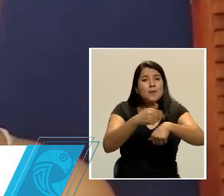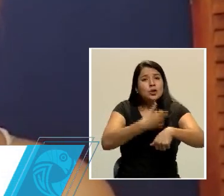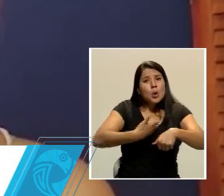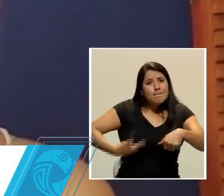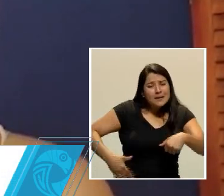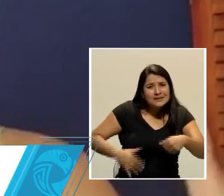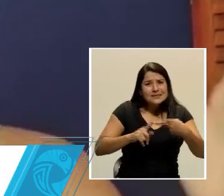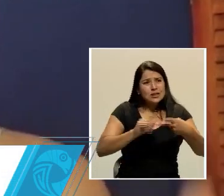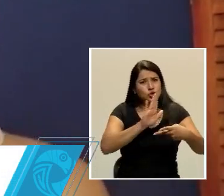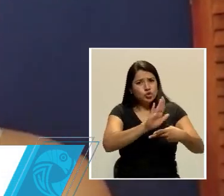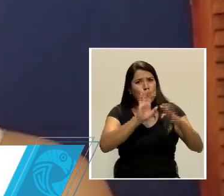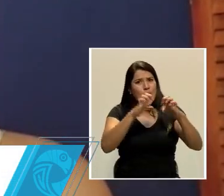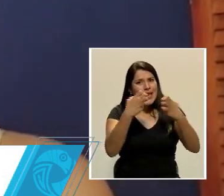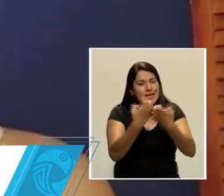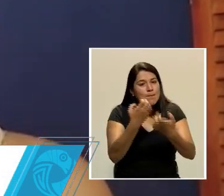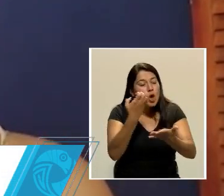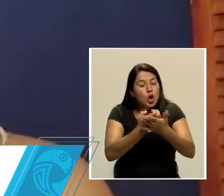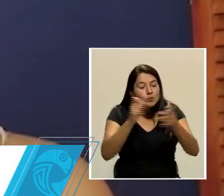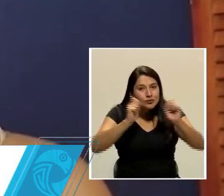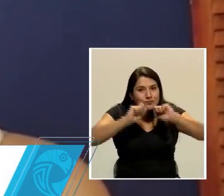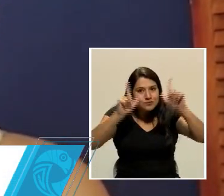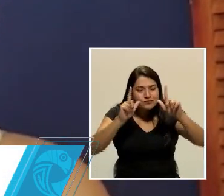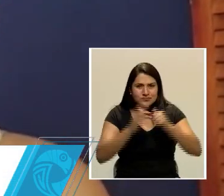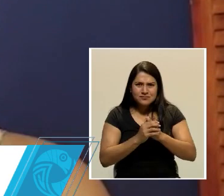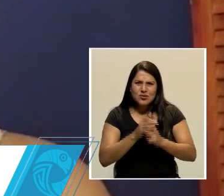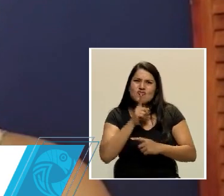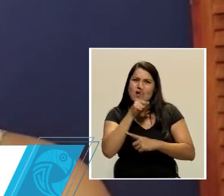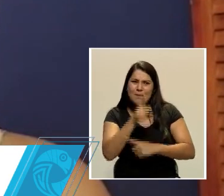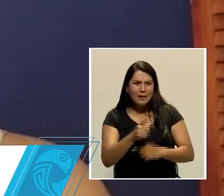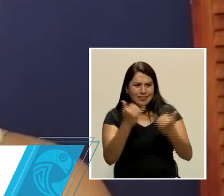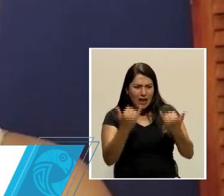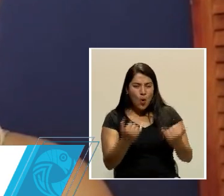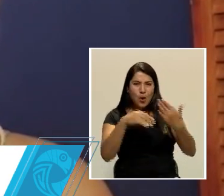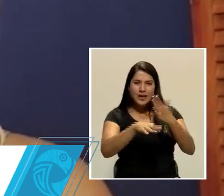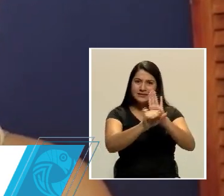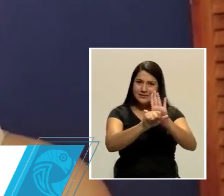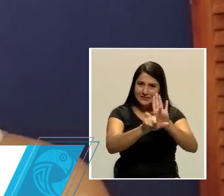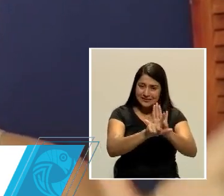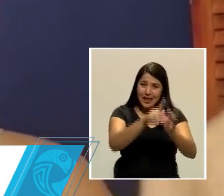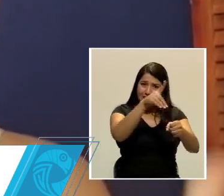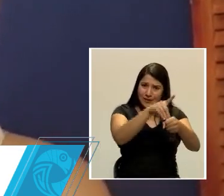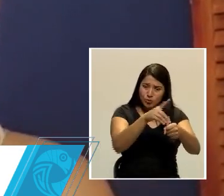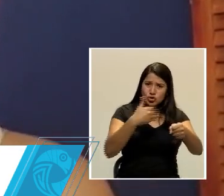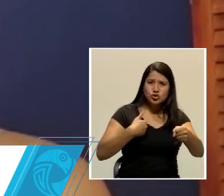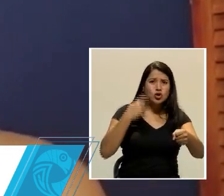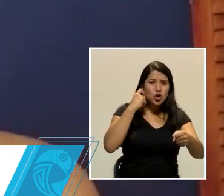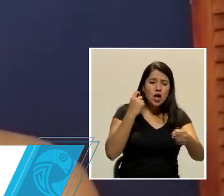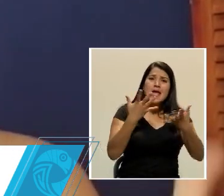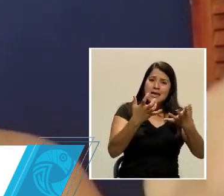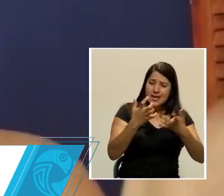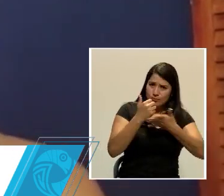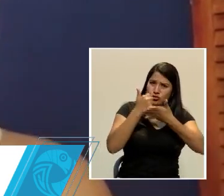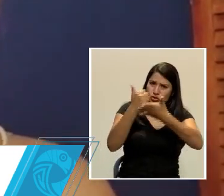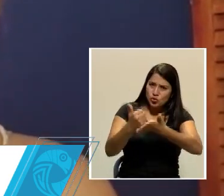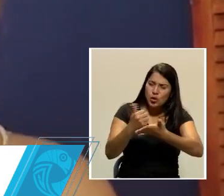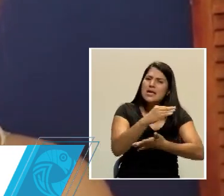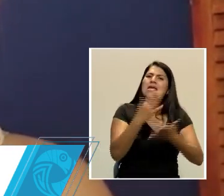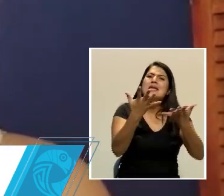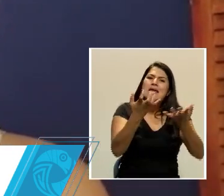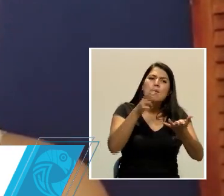la reactivación económica y crear un plan que permita más apertura en algunos sectores para que puedan trabajar. La situación es